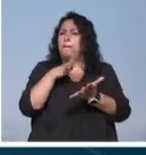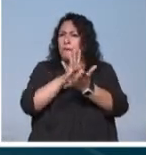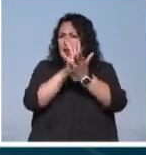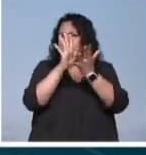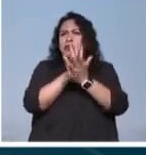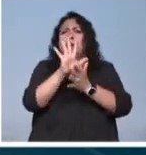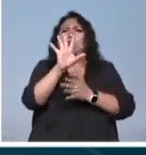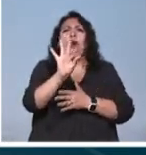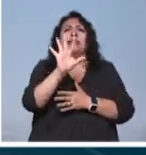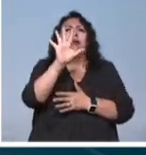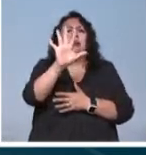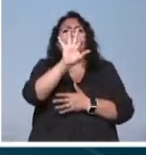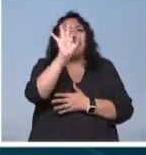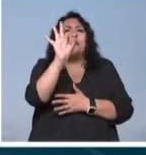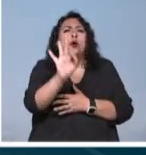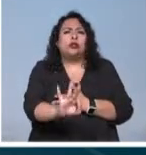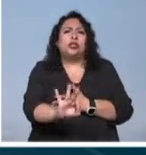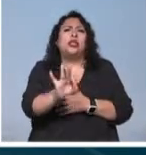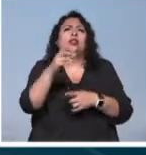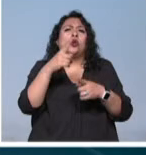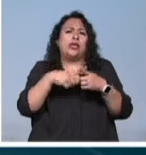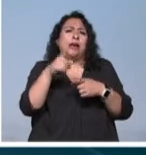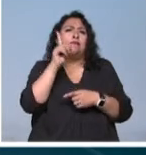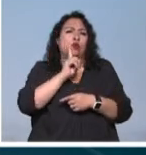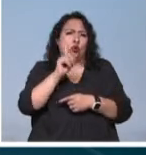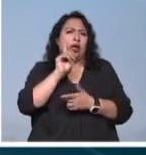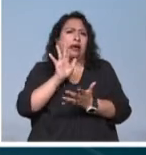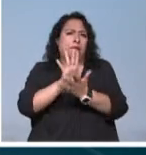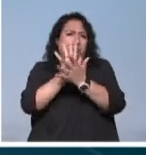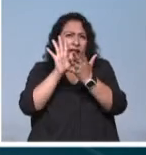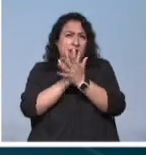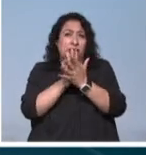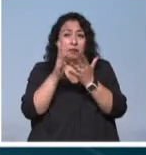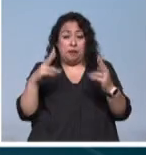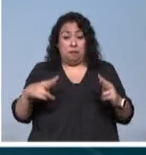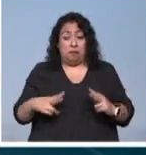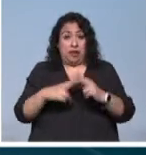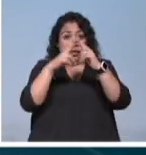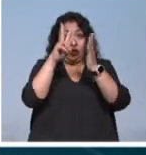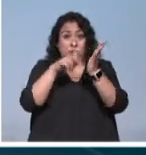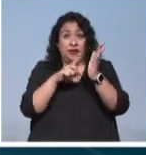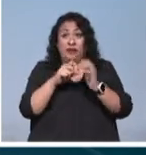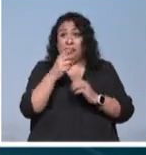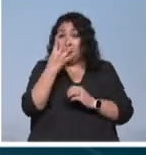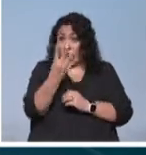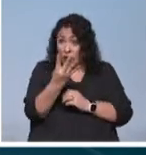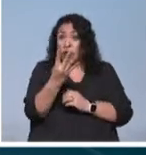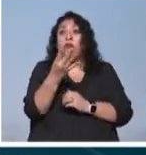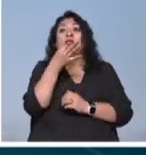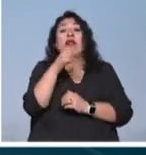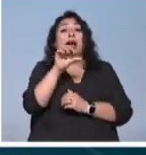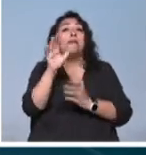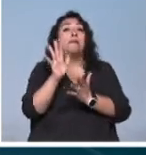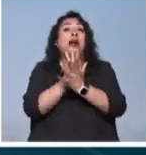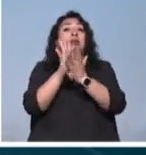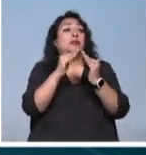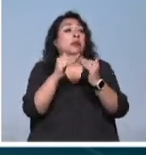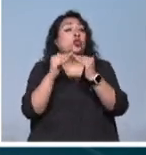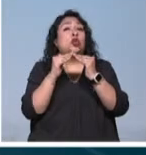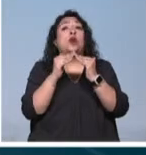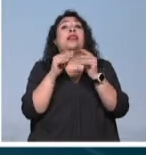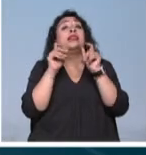de 45% de participación femenina. París 2024 no solo celebra la participación